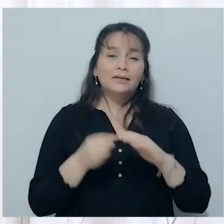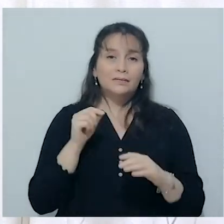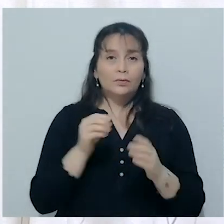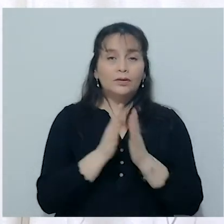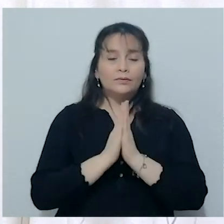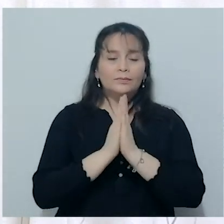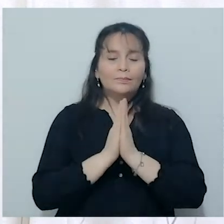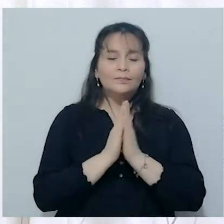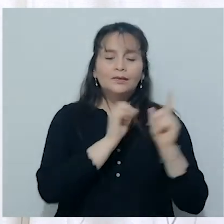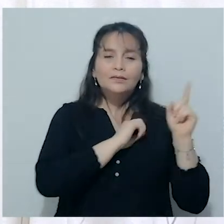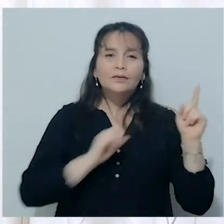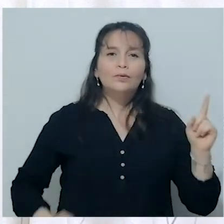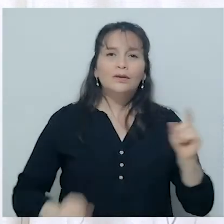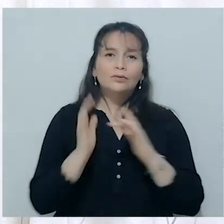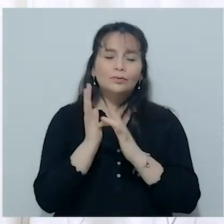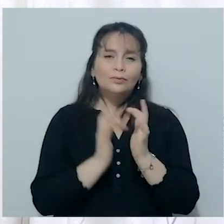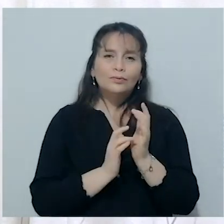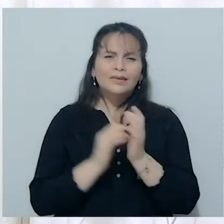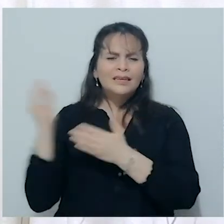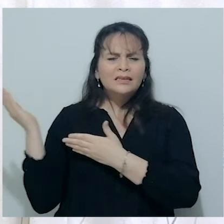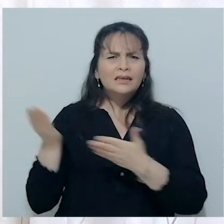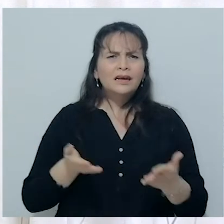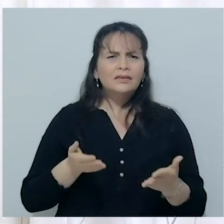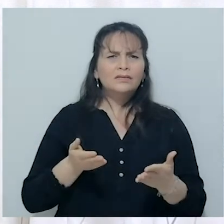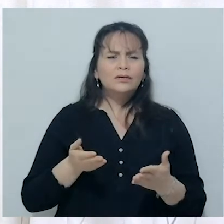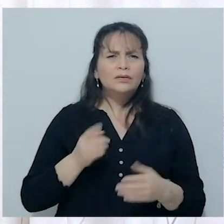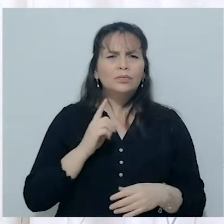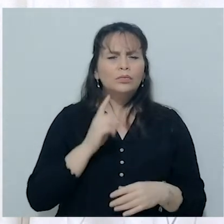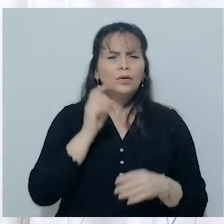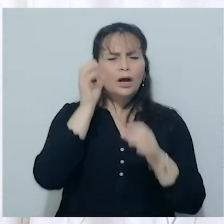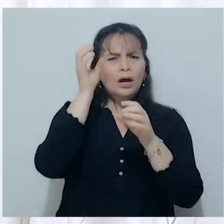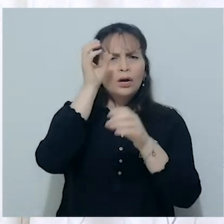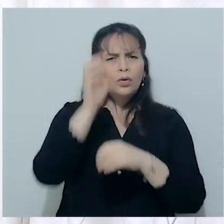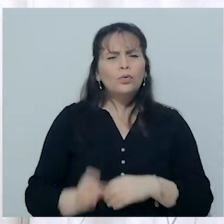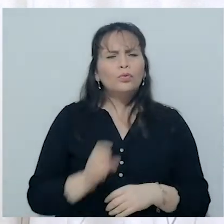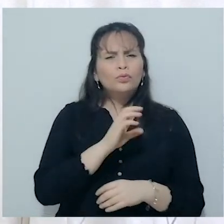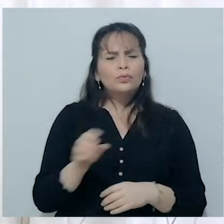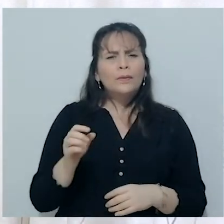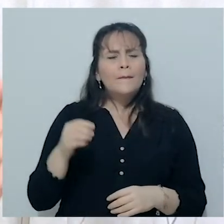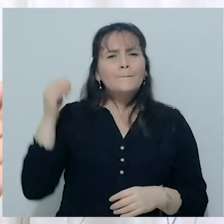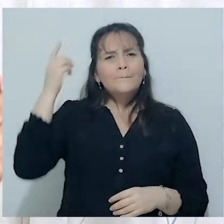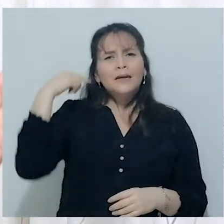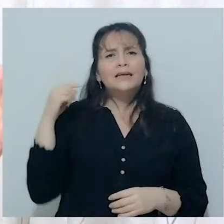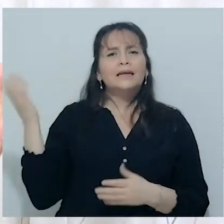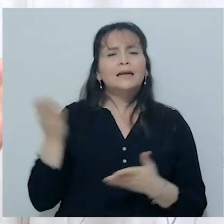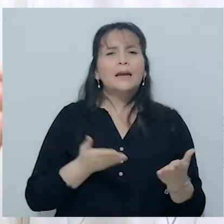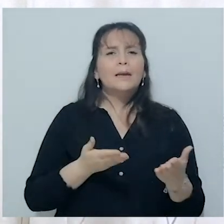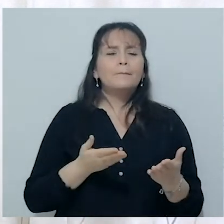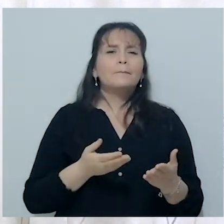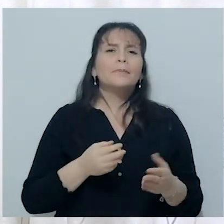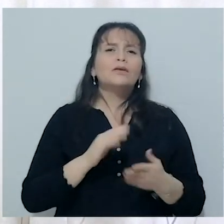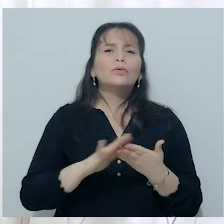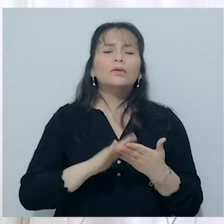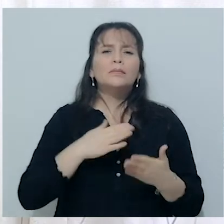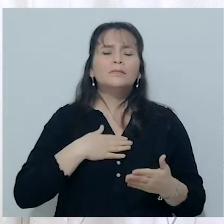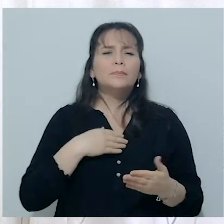ojos y repite esta oración. Señor Jesús, llegaste a una cruz para